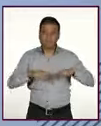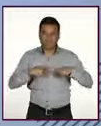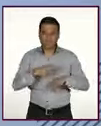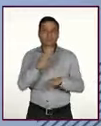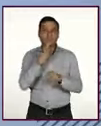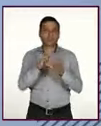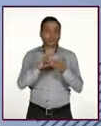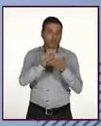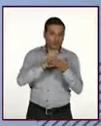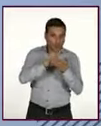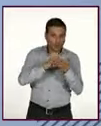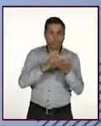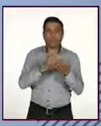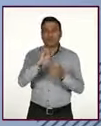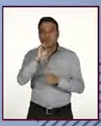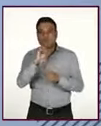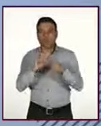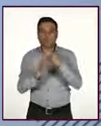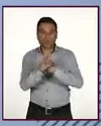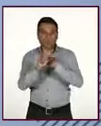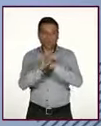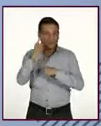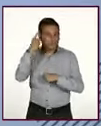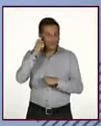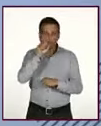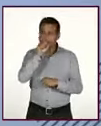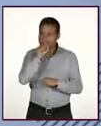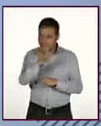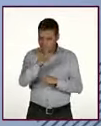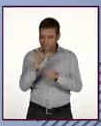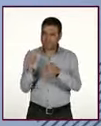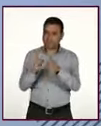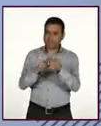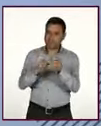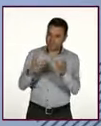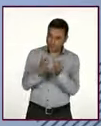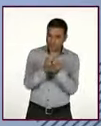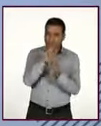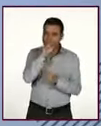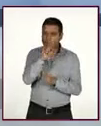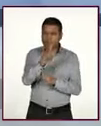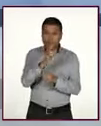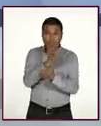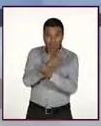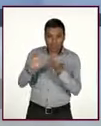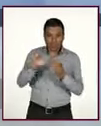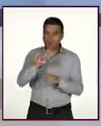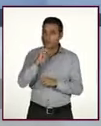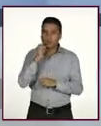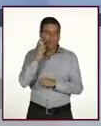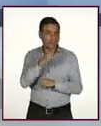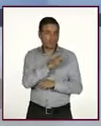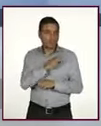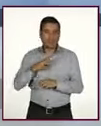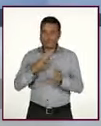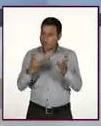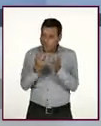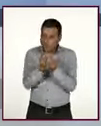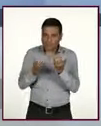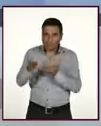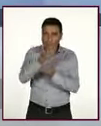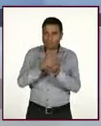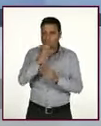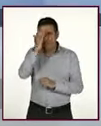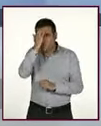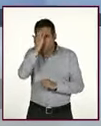que tienen problemas de salud mental. No queremos segregar a la población, queremos juntarnos, queremos vernos, reconocer nuestras diferencias y